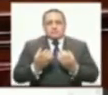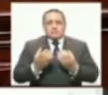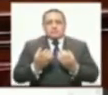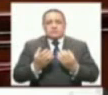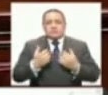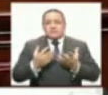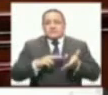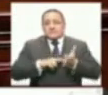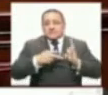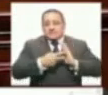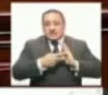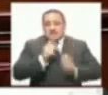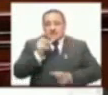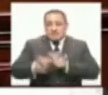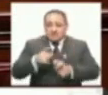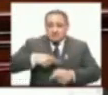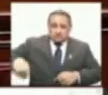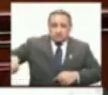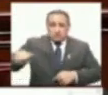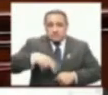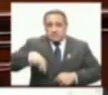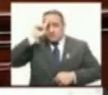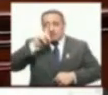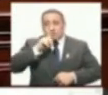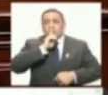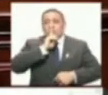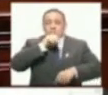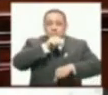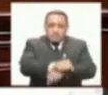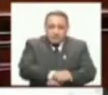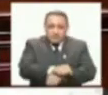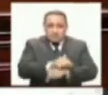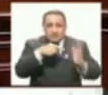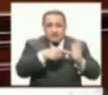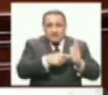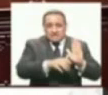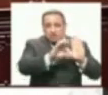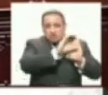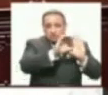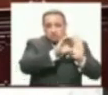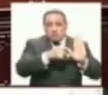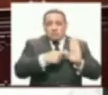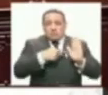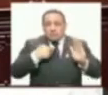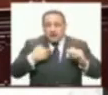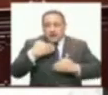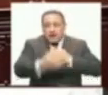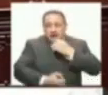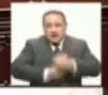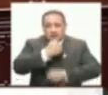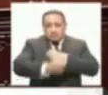¿Quiere ello decir que el pueblo está condenado a seguir prisionero de esta Constitución por el resto de sus